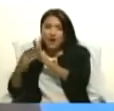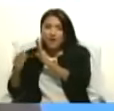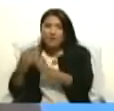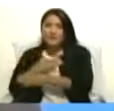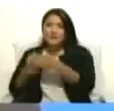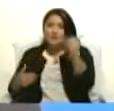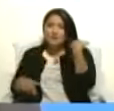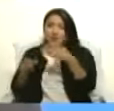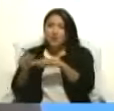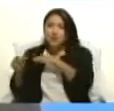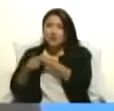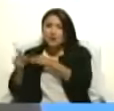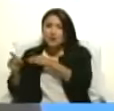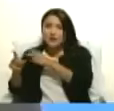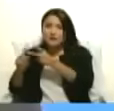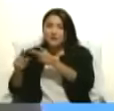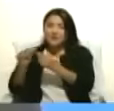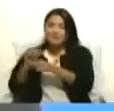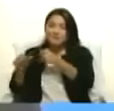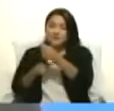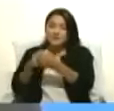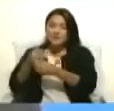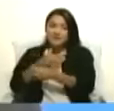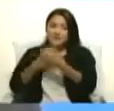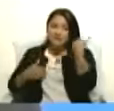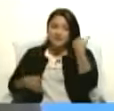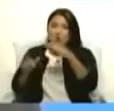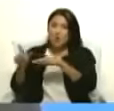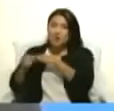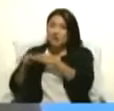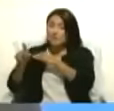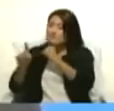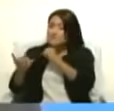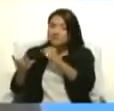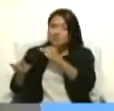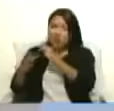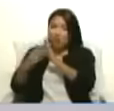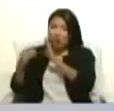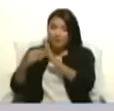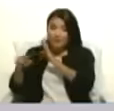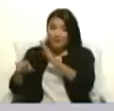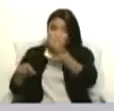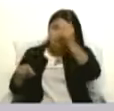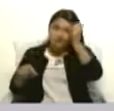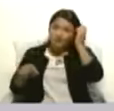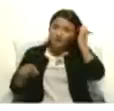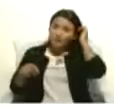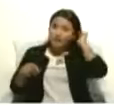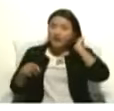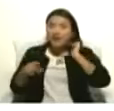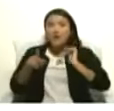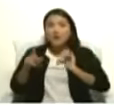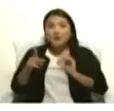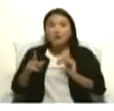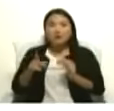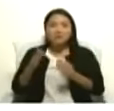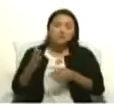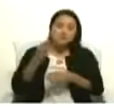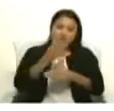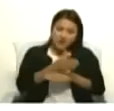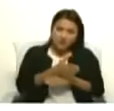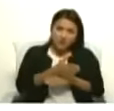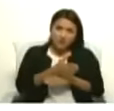de Guyana y el flexo vicepresidente de Guyana Pues ahora fíjense cómo ellos fueron